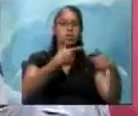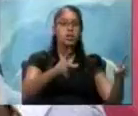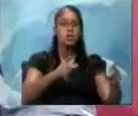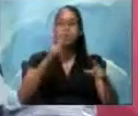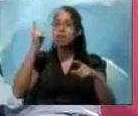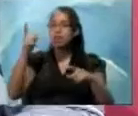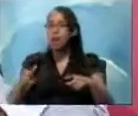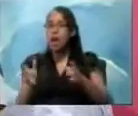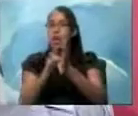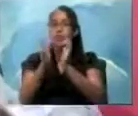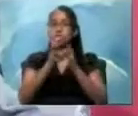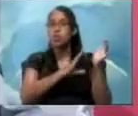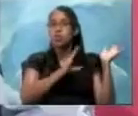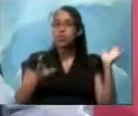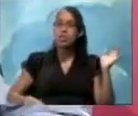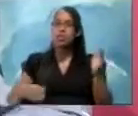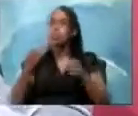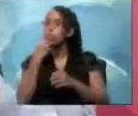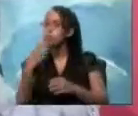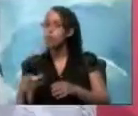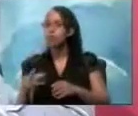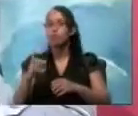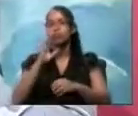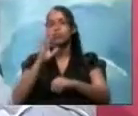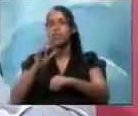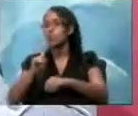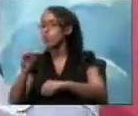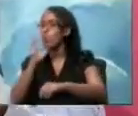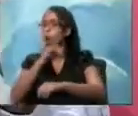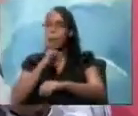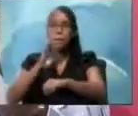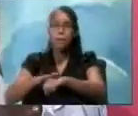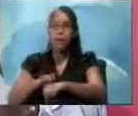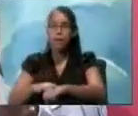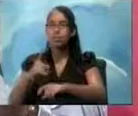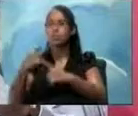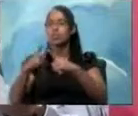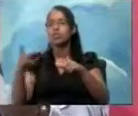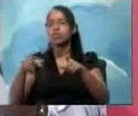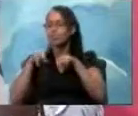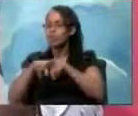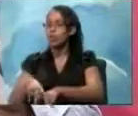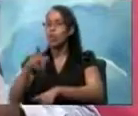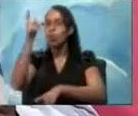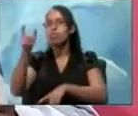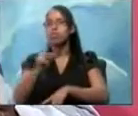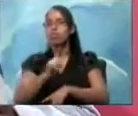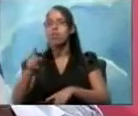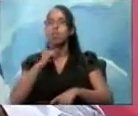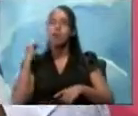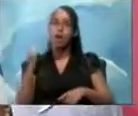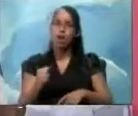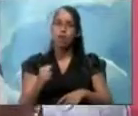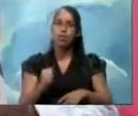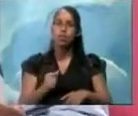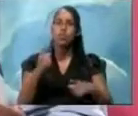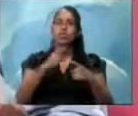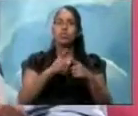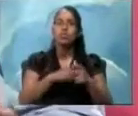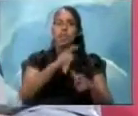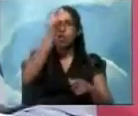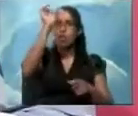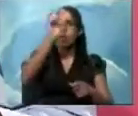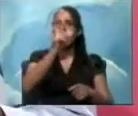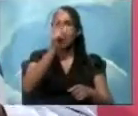hecho maldad, que había pecado. Y por eso la gente estaba cegada en aquellos tiempos. los gobernadores, los